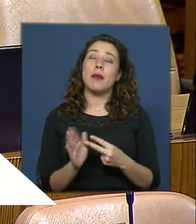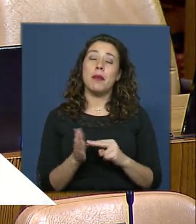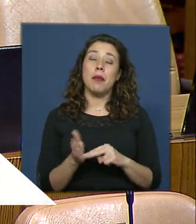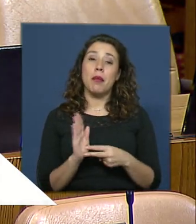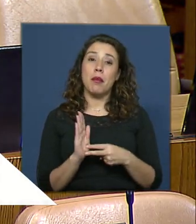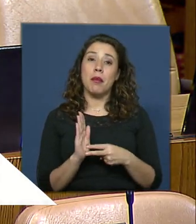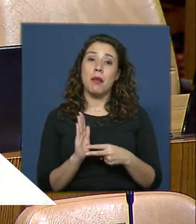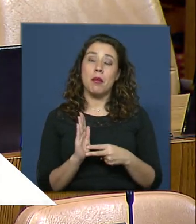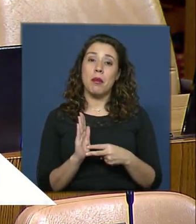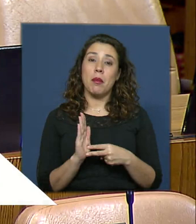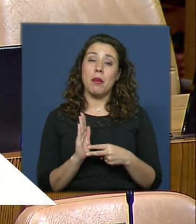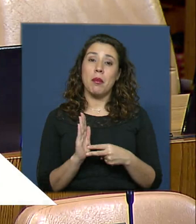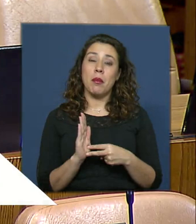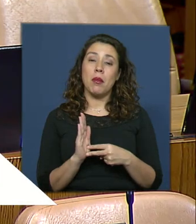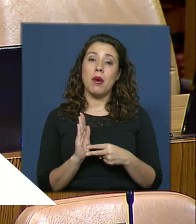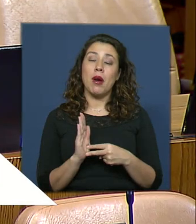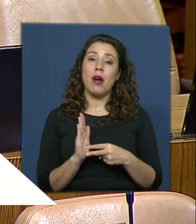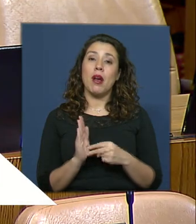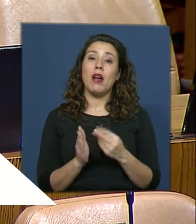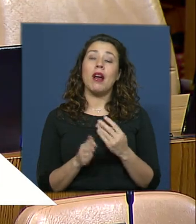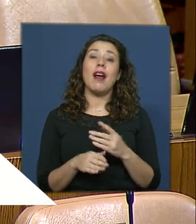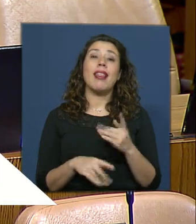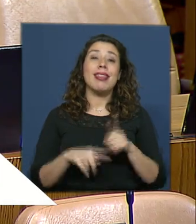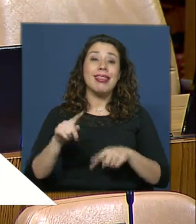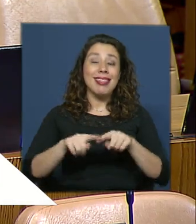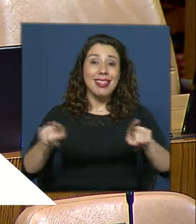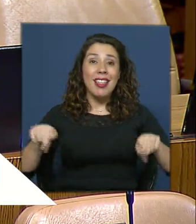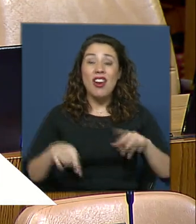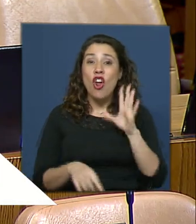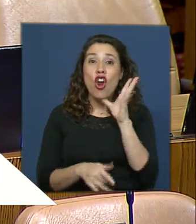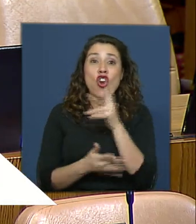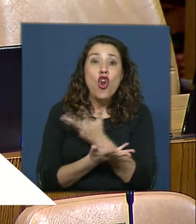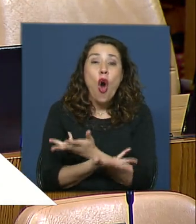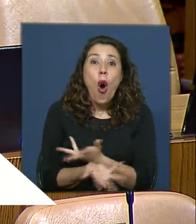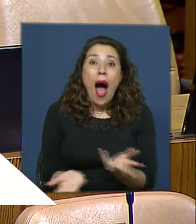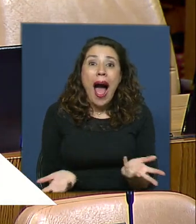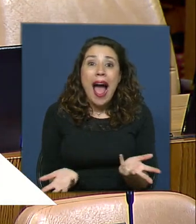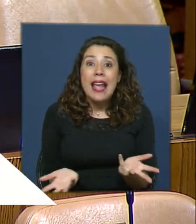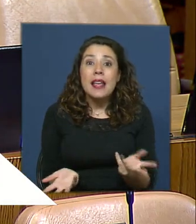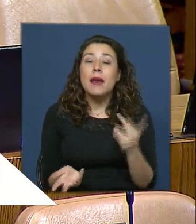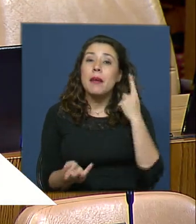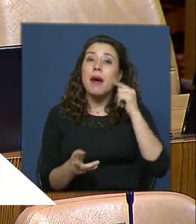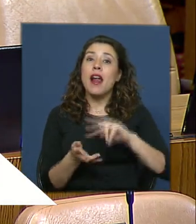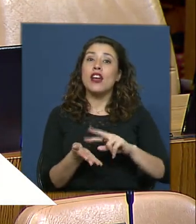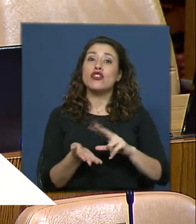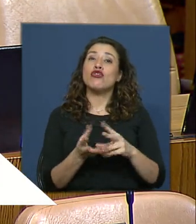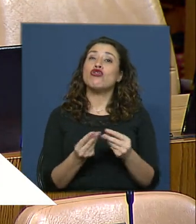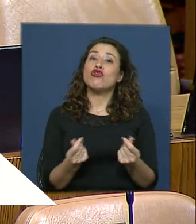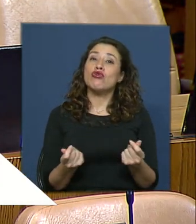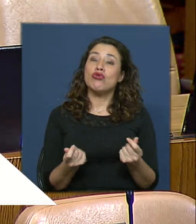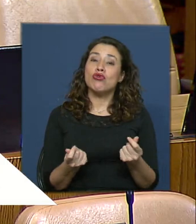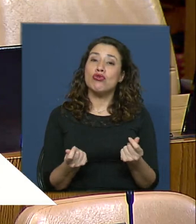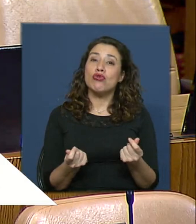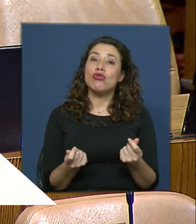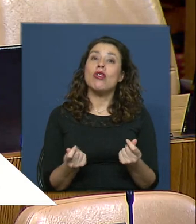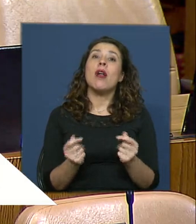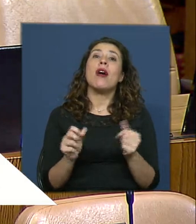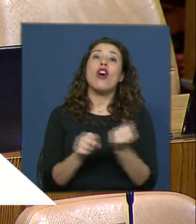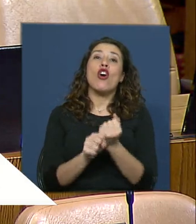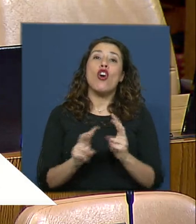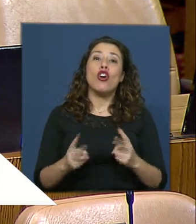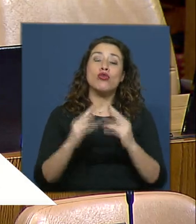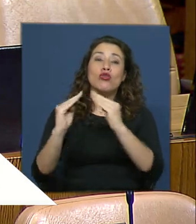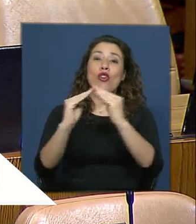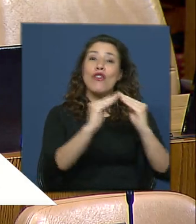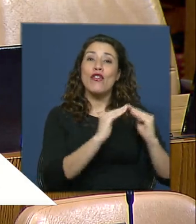de la disponibilidad de terrenos para la solución de el tema de vivienda, que es uno de